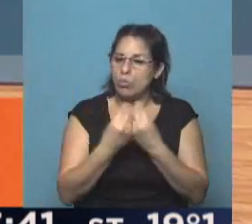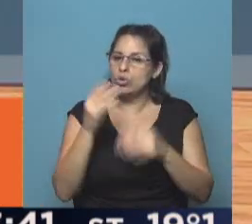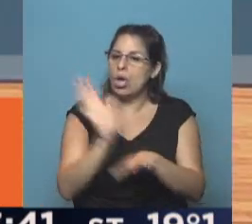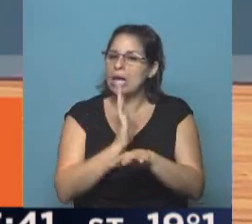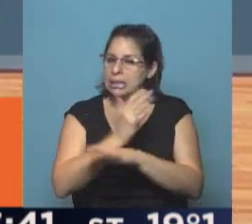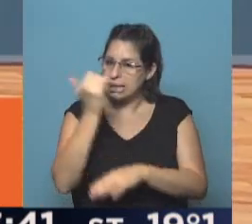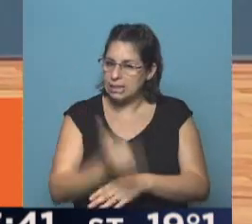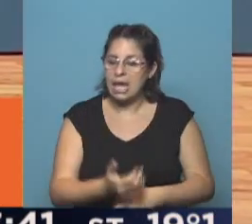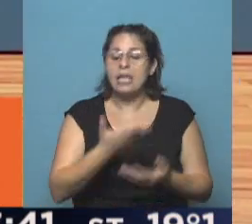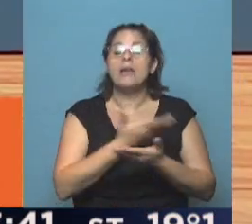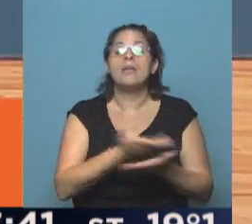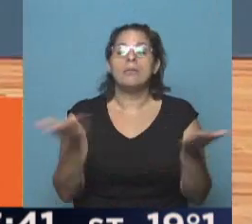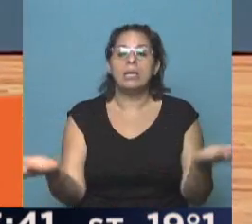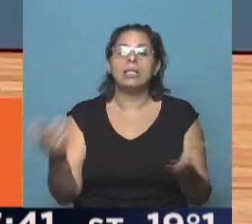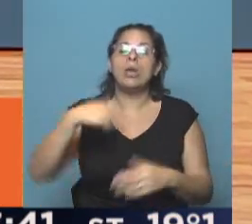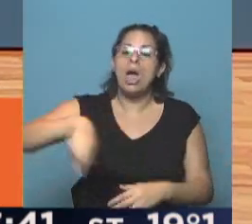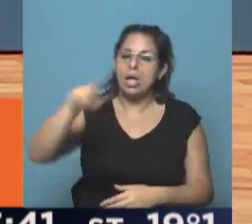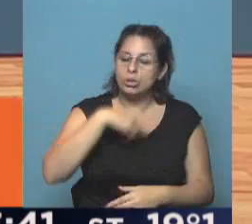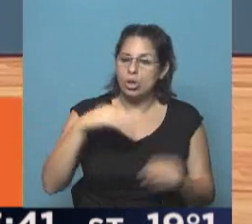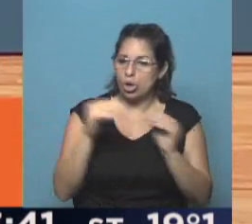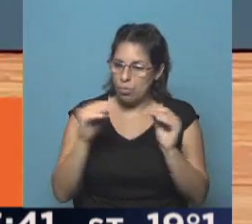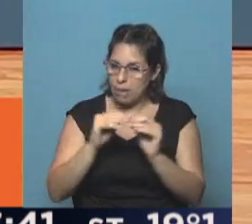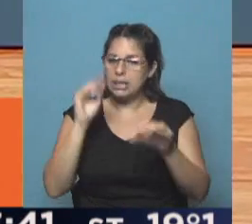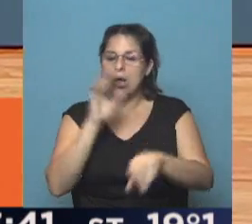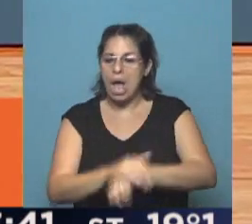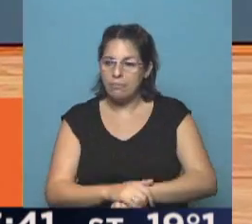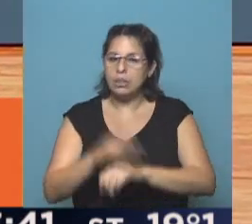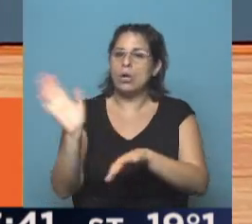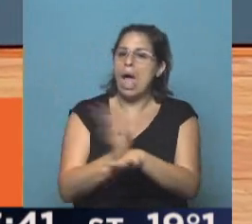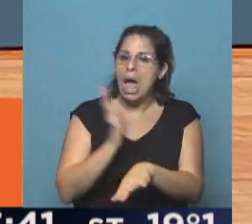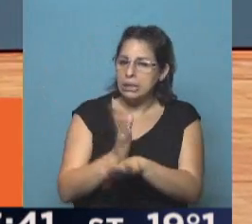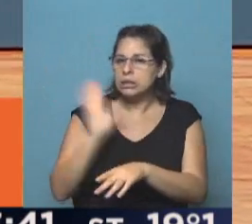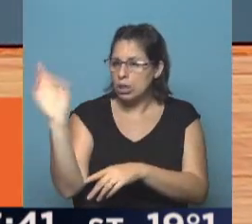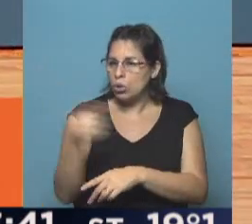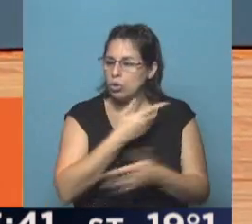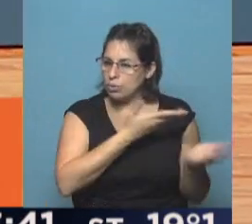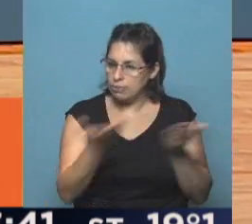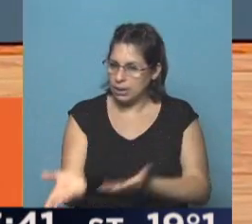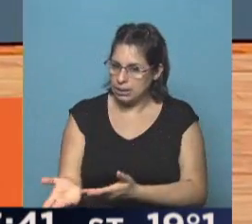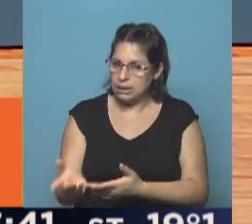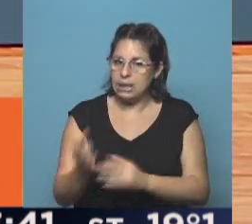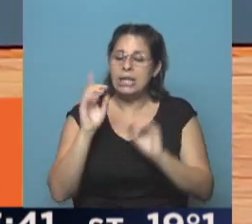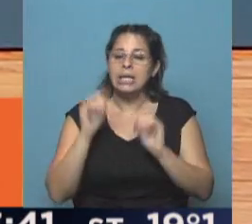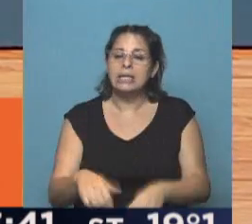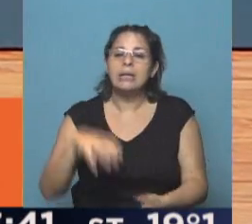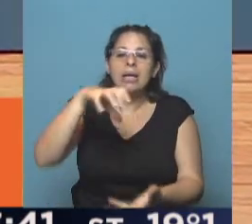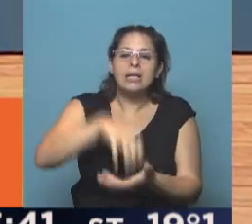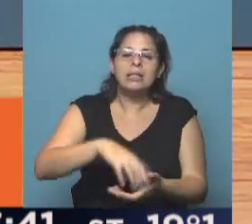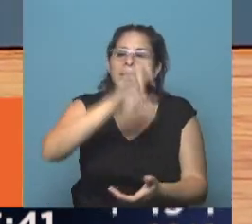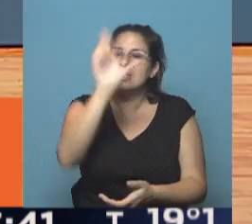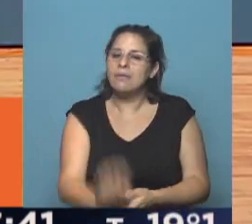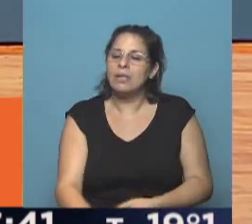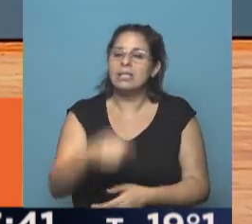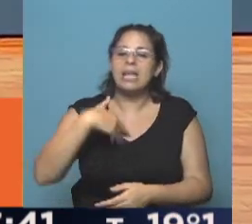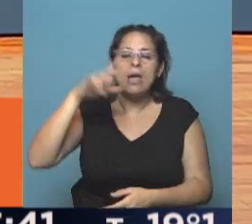Muy bienvenidos a todos, colegas, amigos, artistas. Parte de este hermoso Sistema Federal de Medios